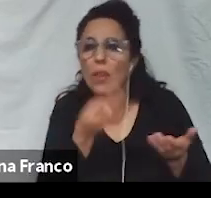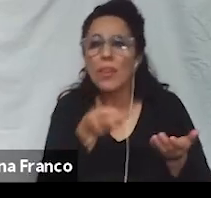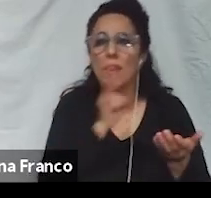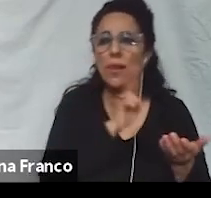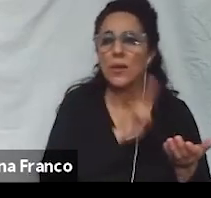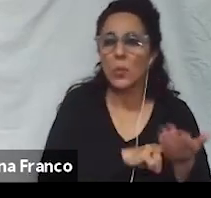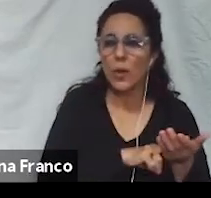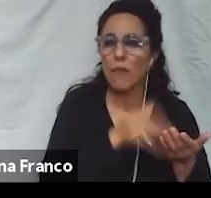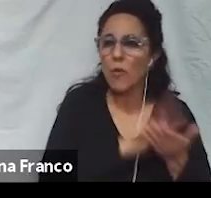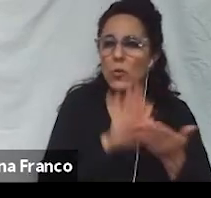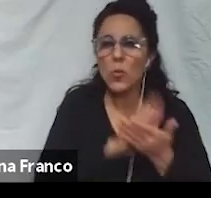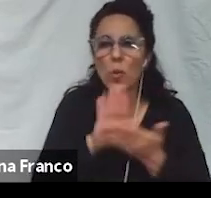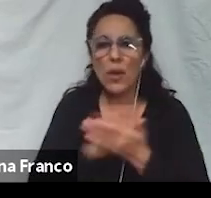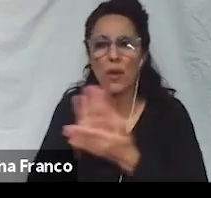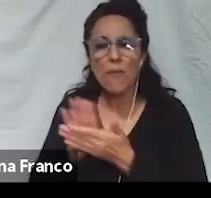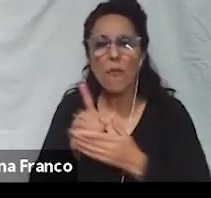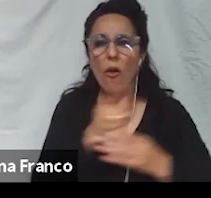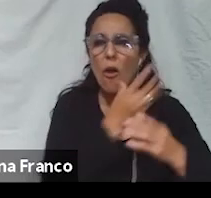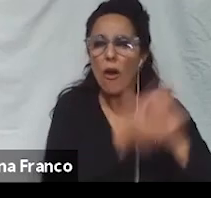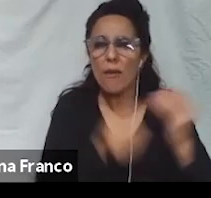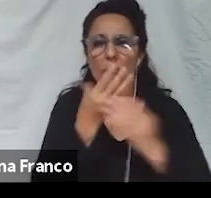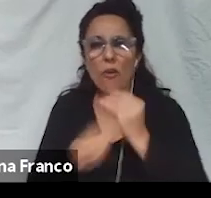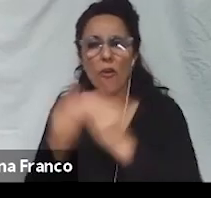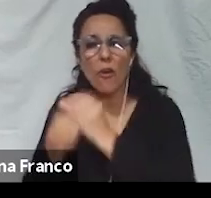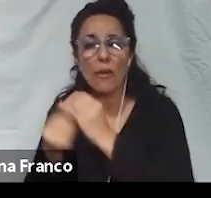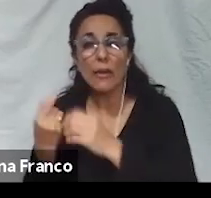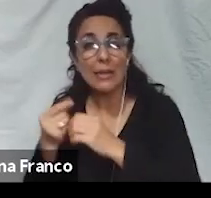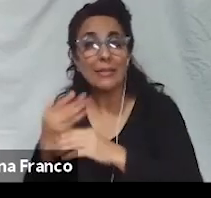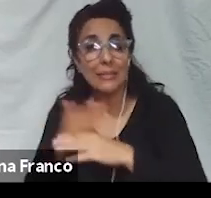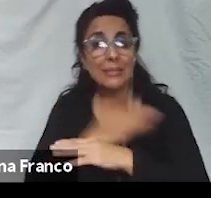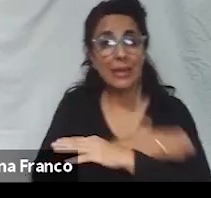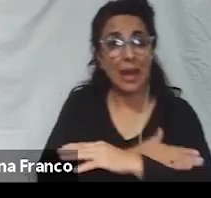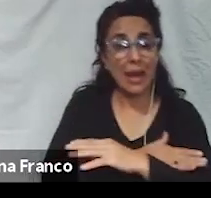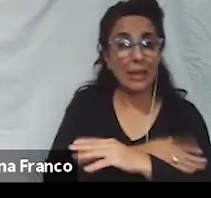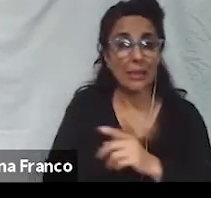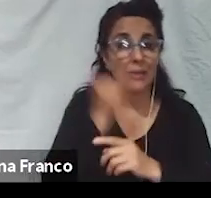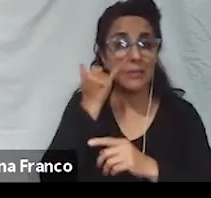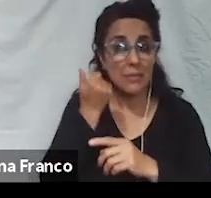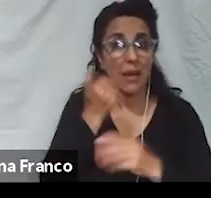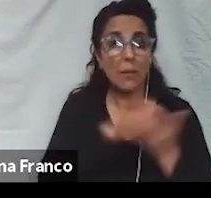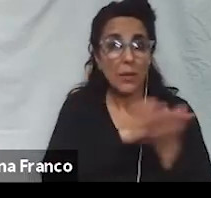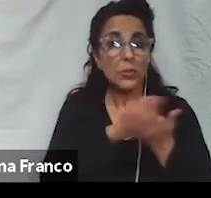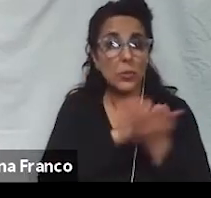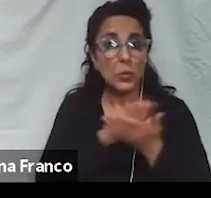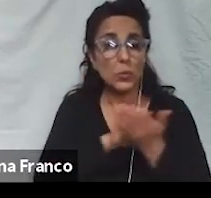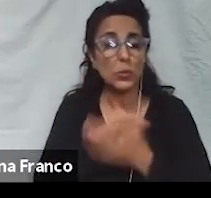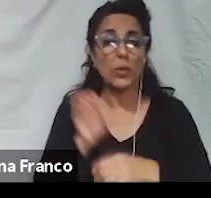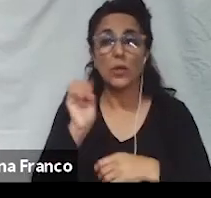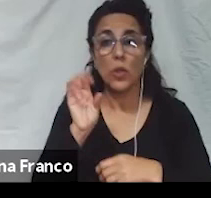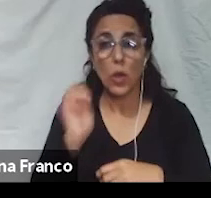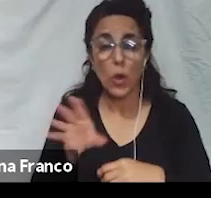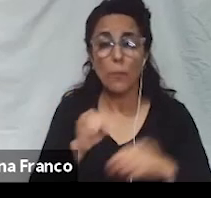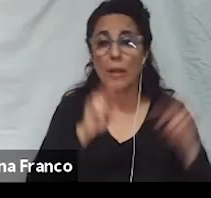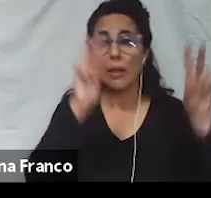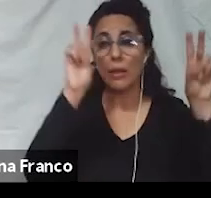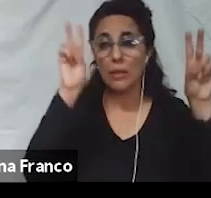digamos, revisando si esos errores que yo ya audité fueron arreglados o no. Entonces es súper importante el